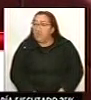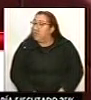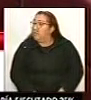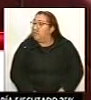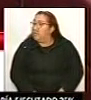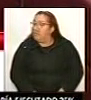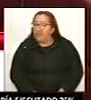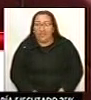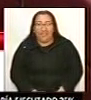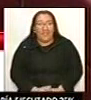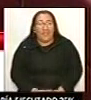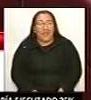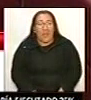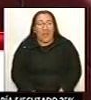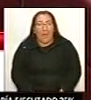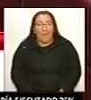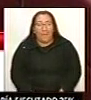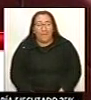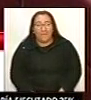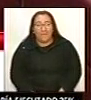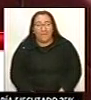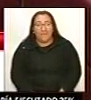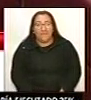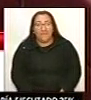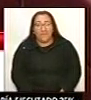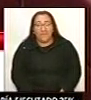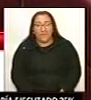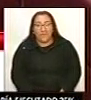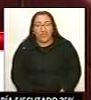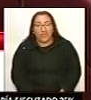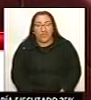¿cuál fue el alcance de los 49?